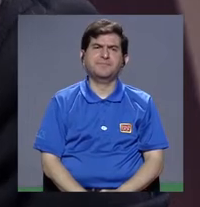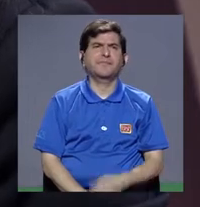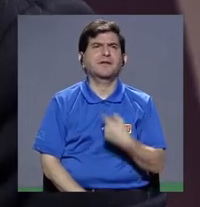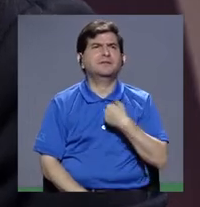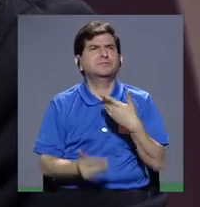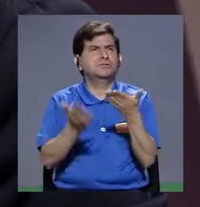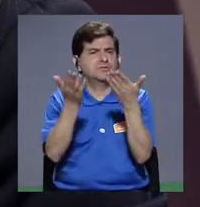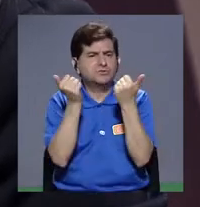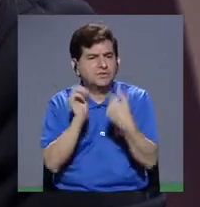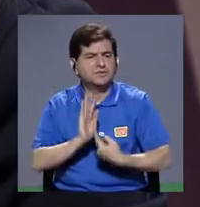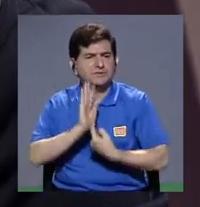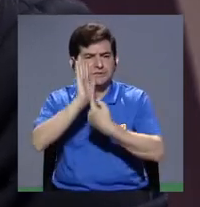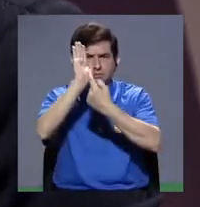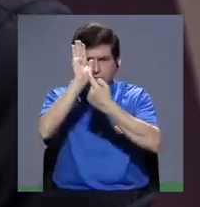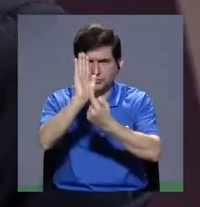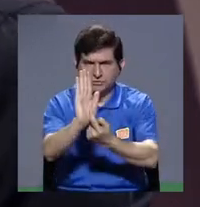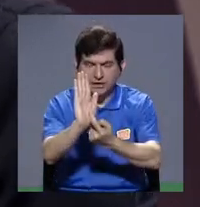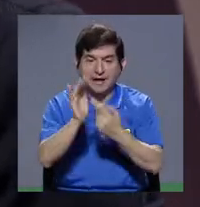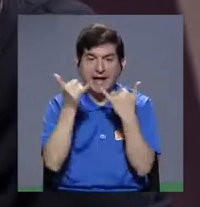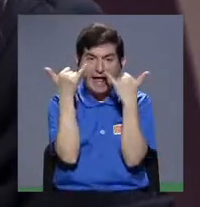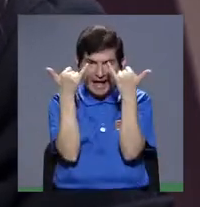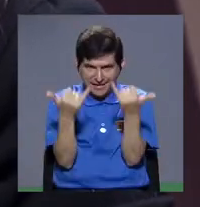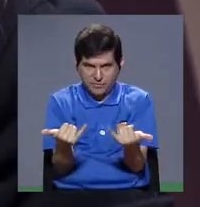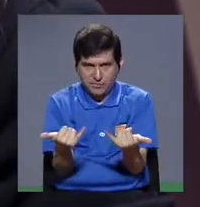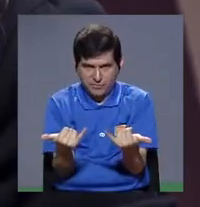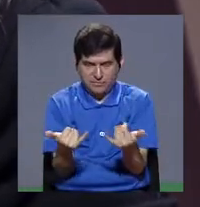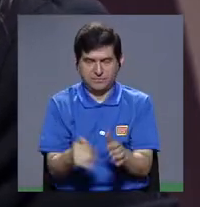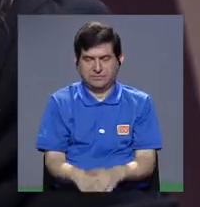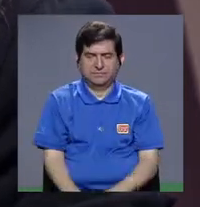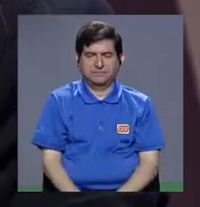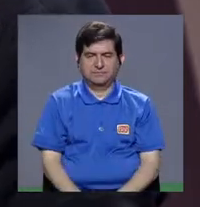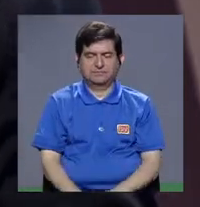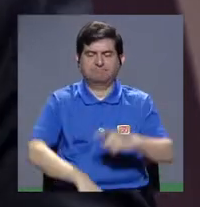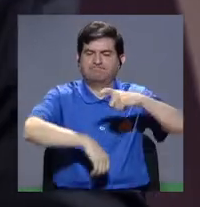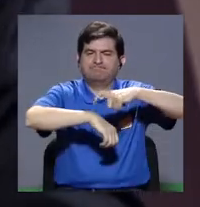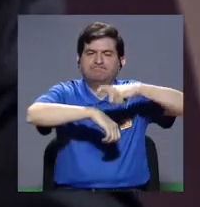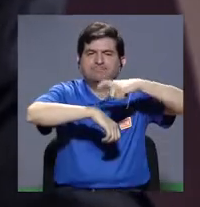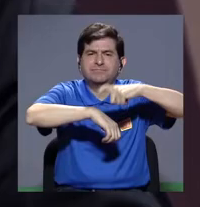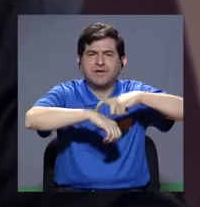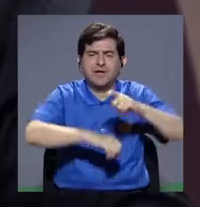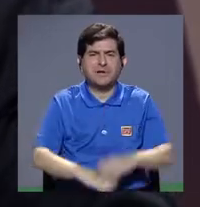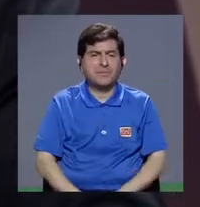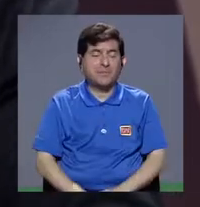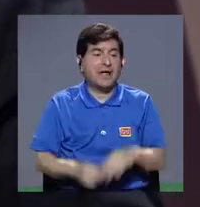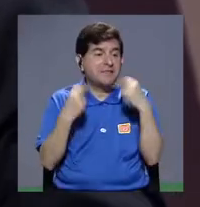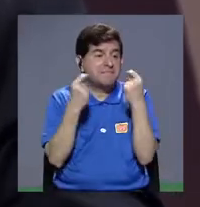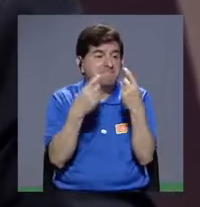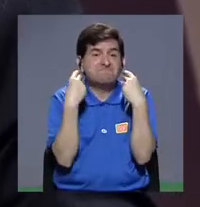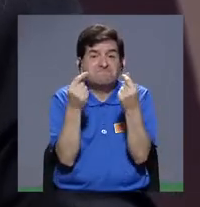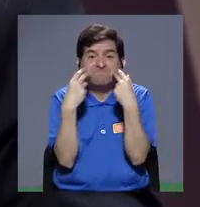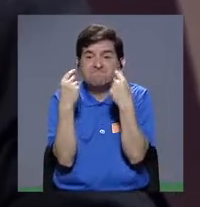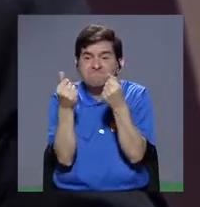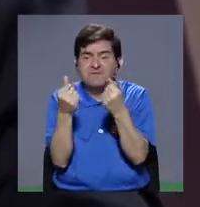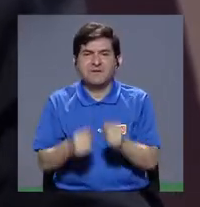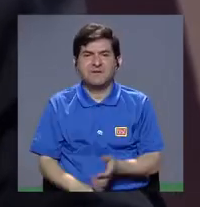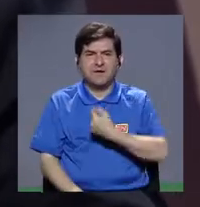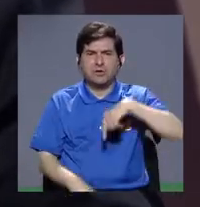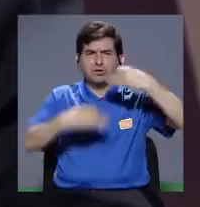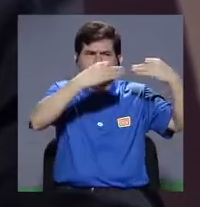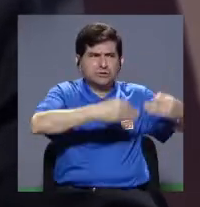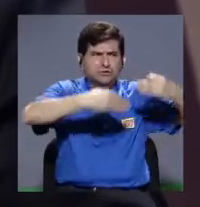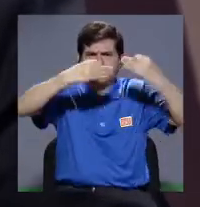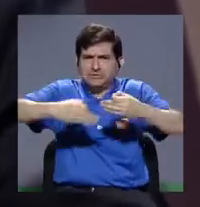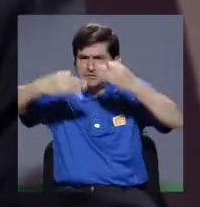porque yo quería hacer evidente que ahora estamos tomando esta es una época de tanta inmediatez que estamos